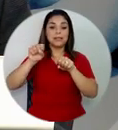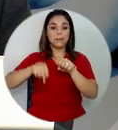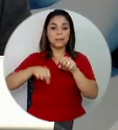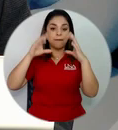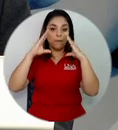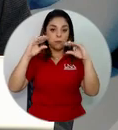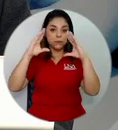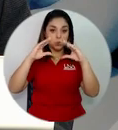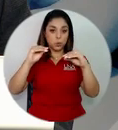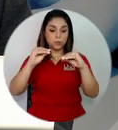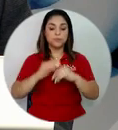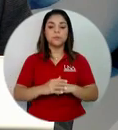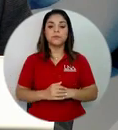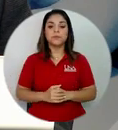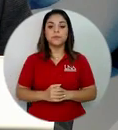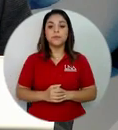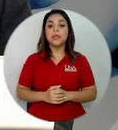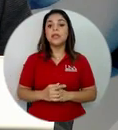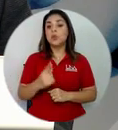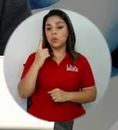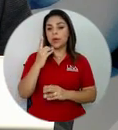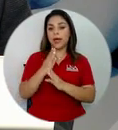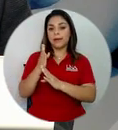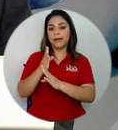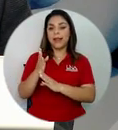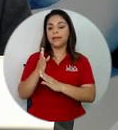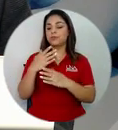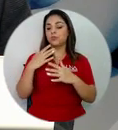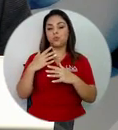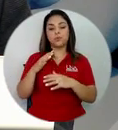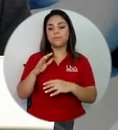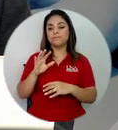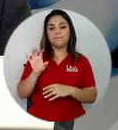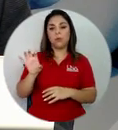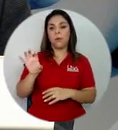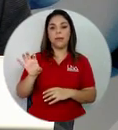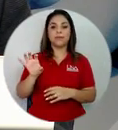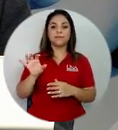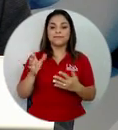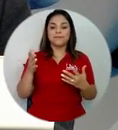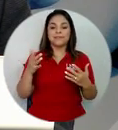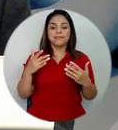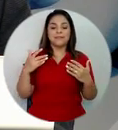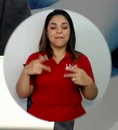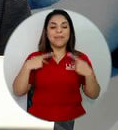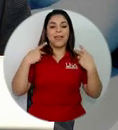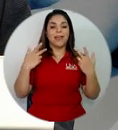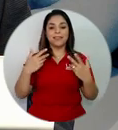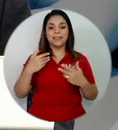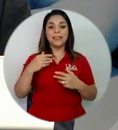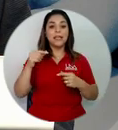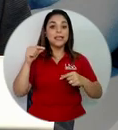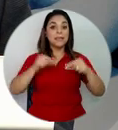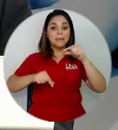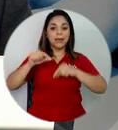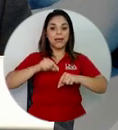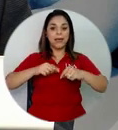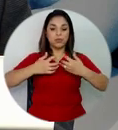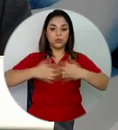sistemas de información, ¿verdad? Y además una que tiene lo que yo llamo vida propia, ¿verdad? Que es la de química industrial,